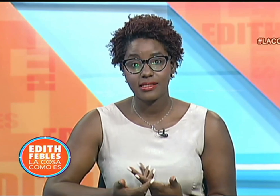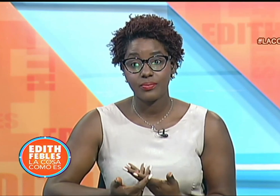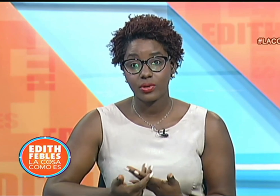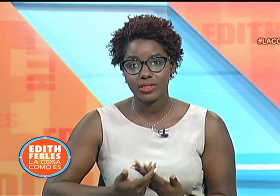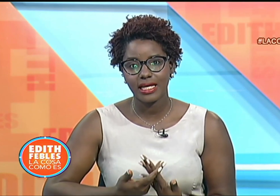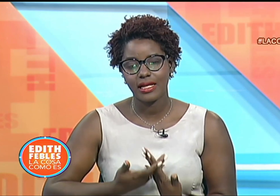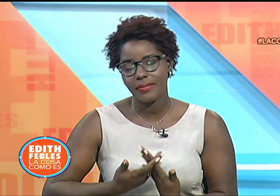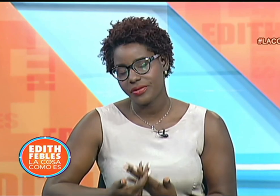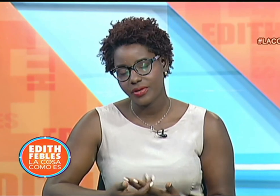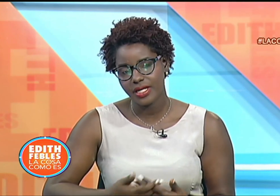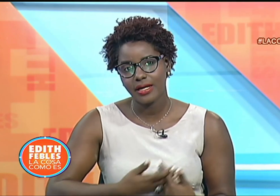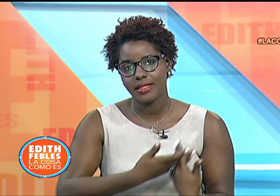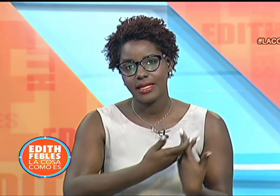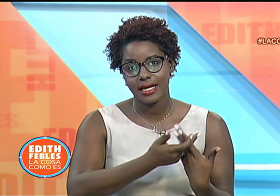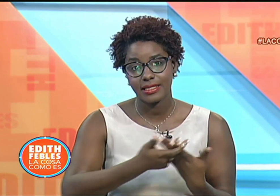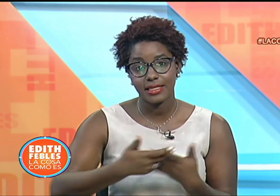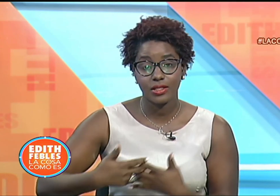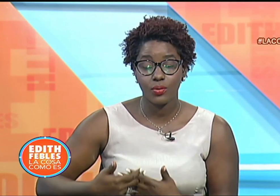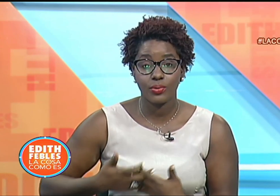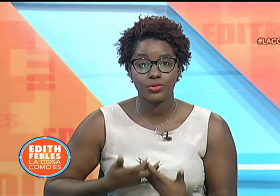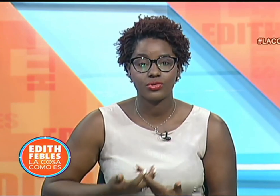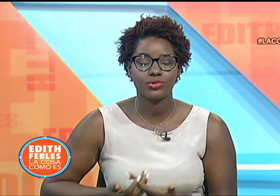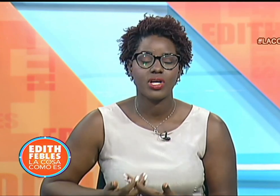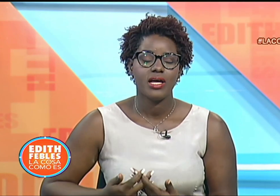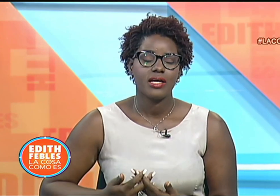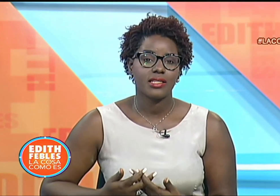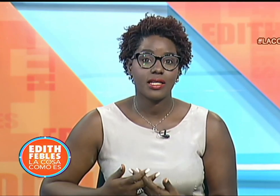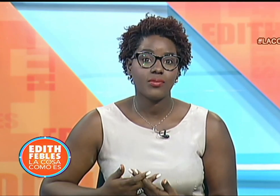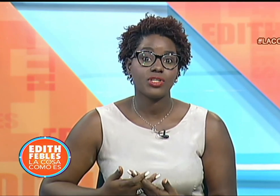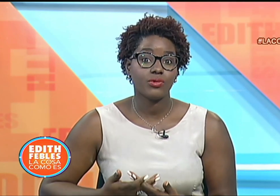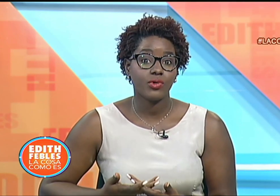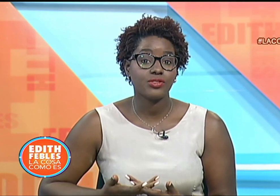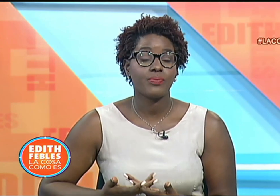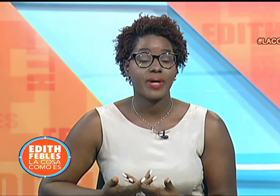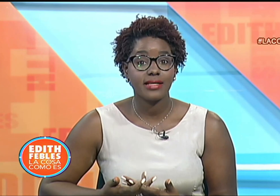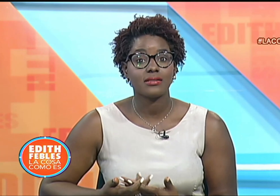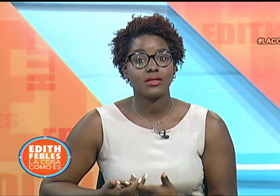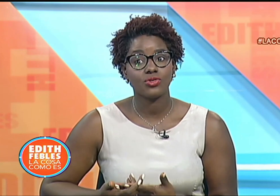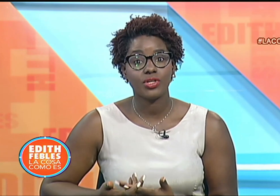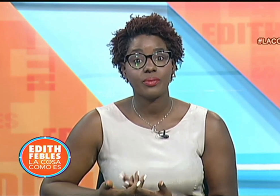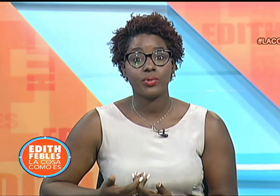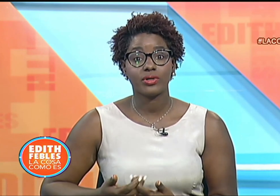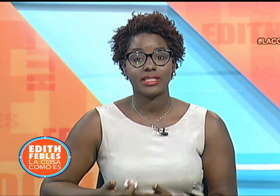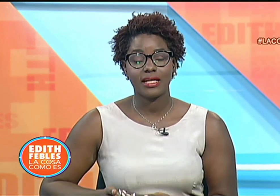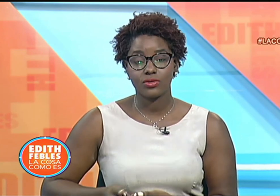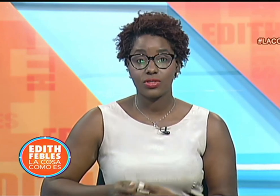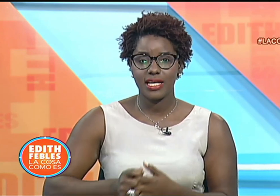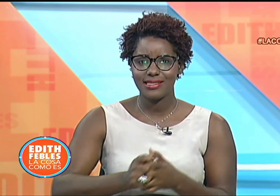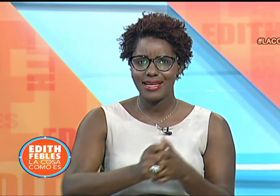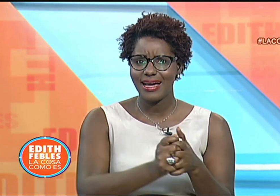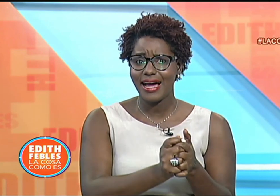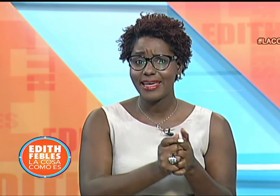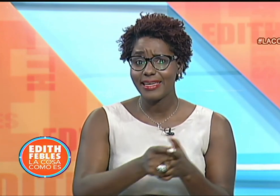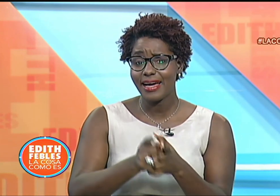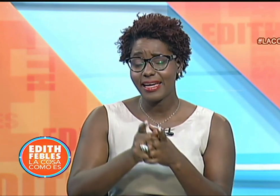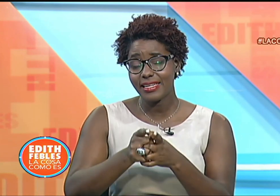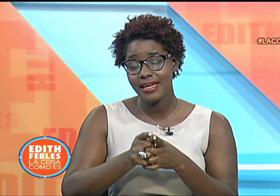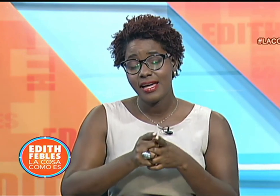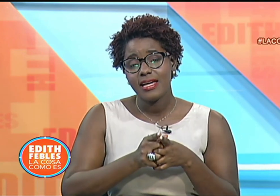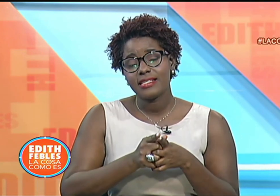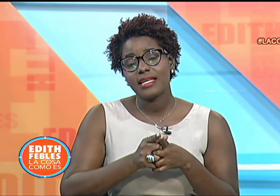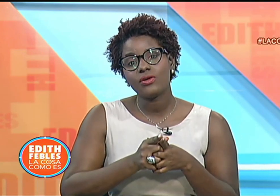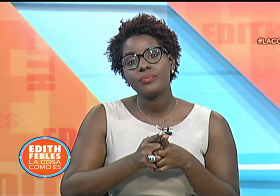Dominicana es importada, la mayoría de la cantidad de los productos que tenemos en nuestro país son importados, y